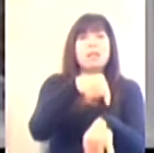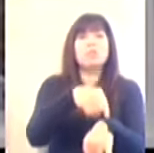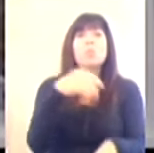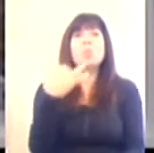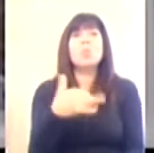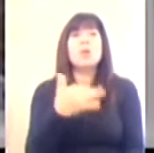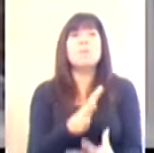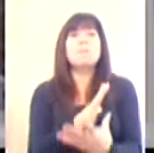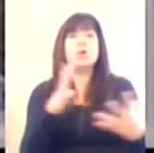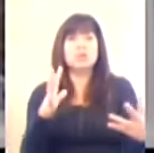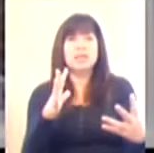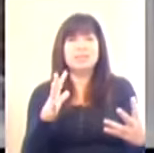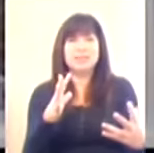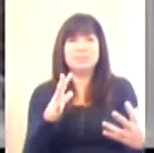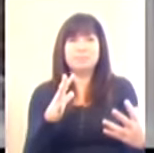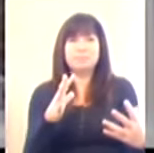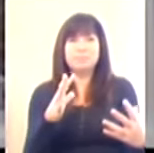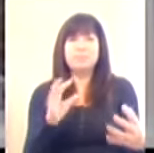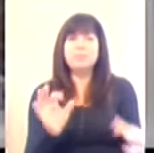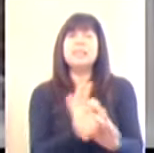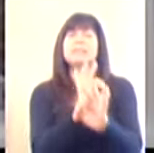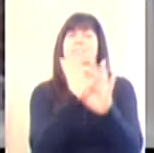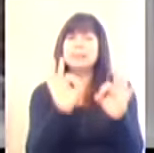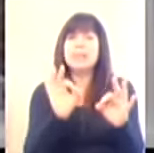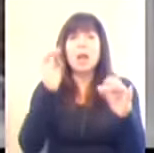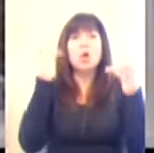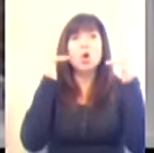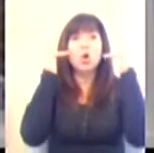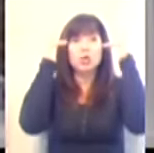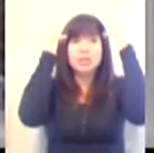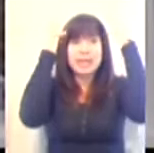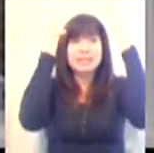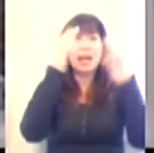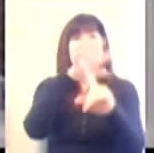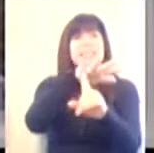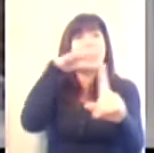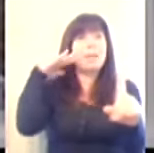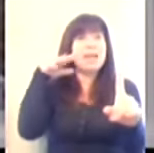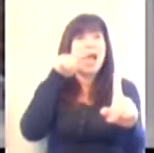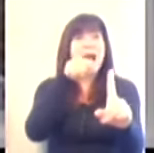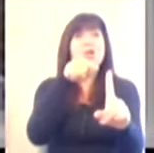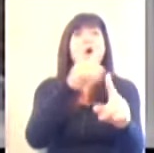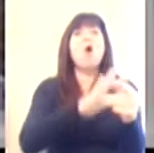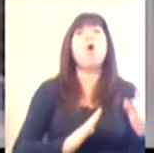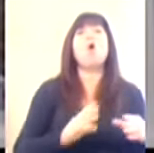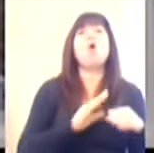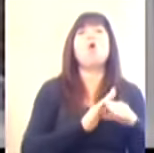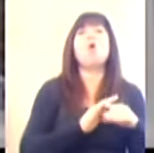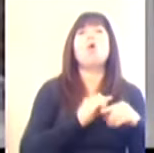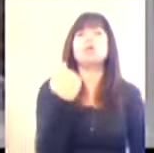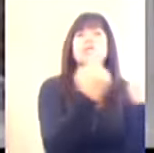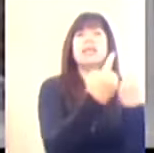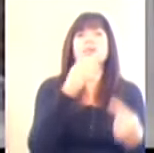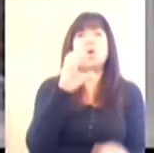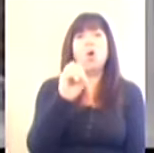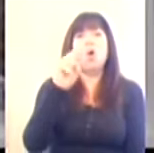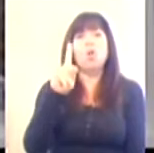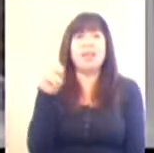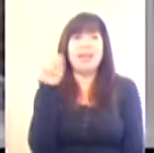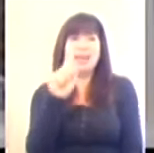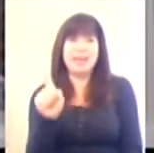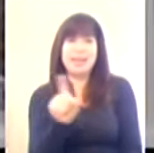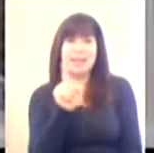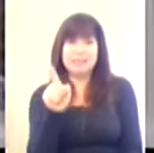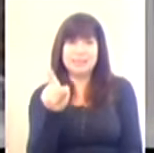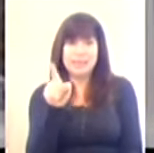y particularmente contenta de que este seminario sea en el contexto de los ODS, específicamente en el